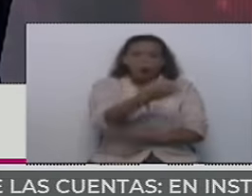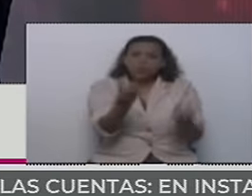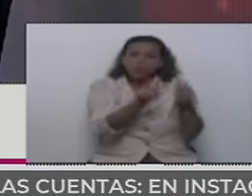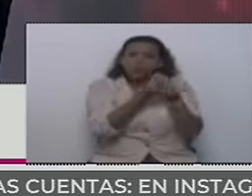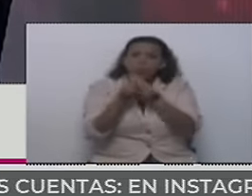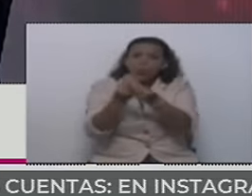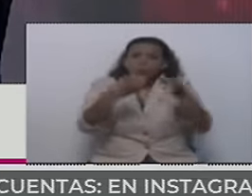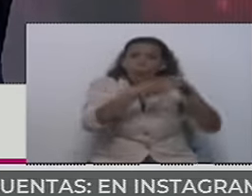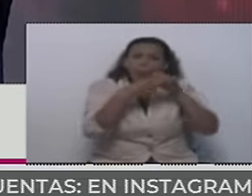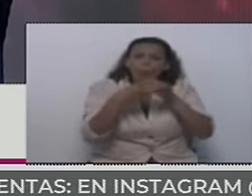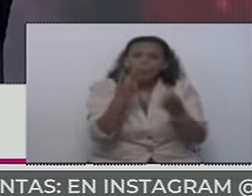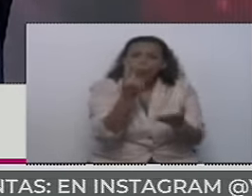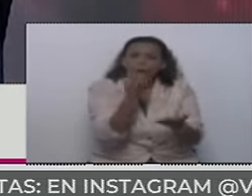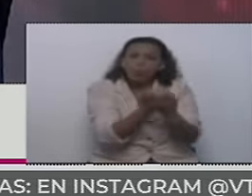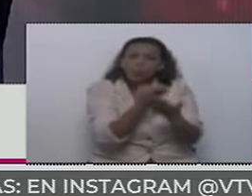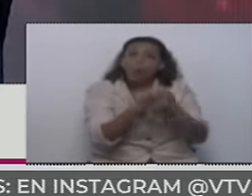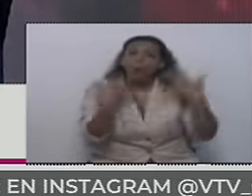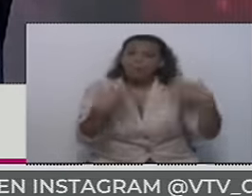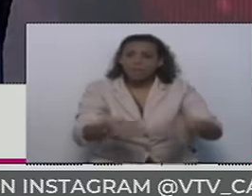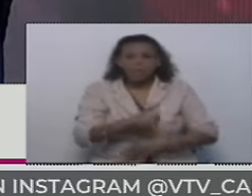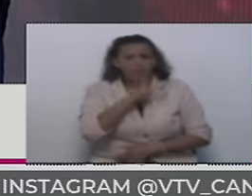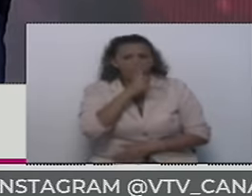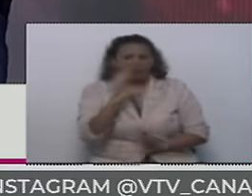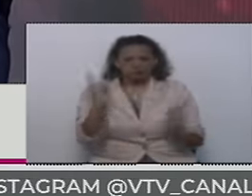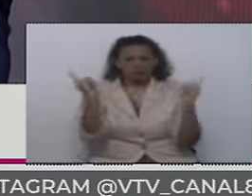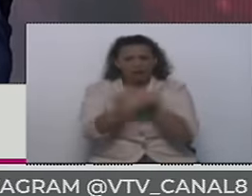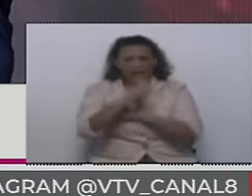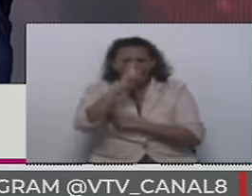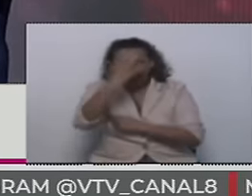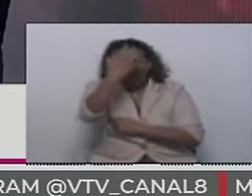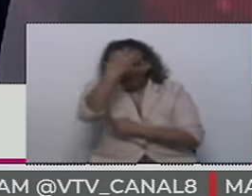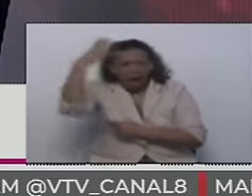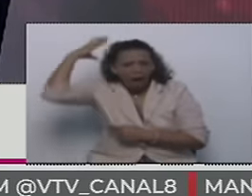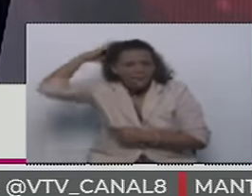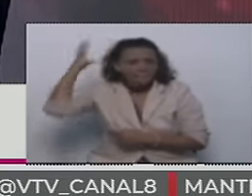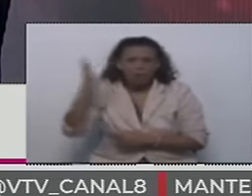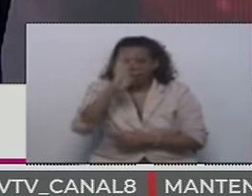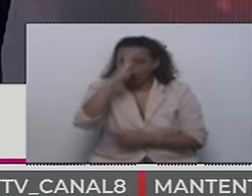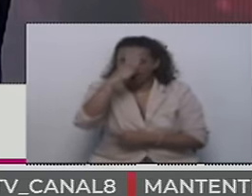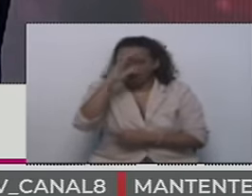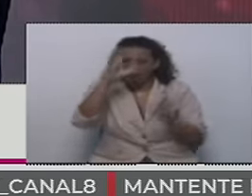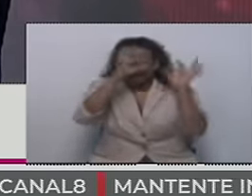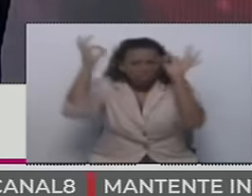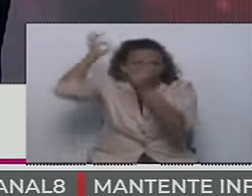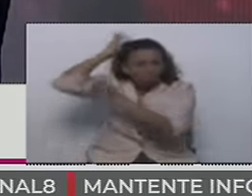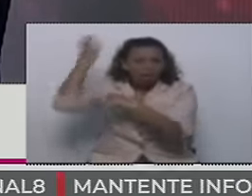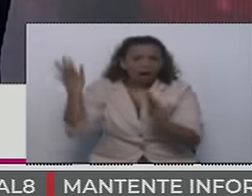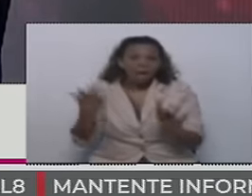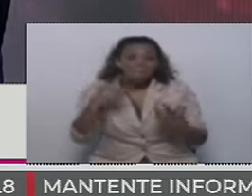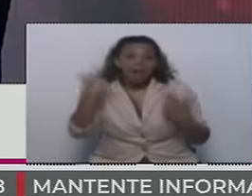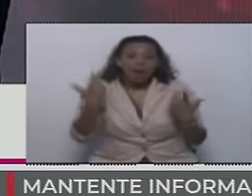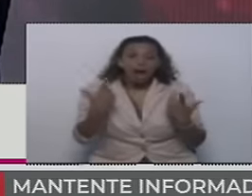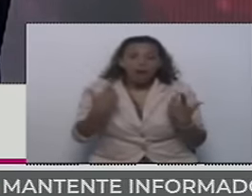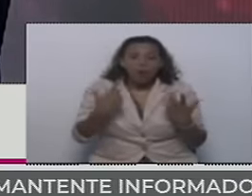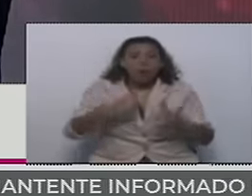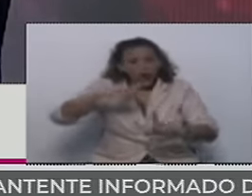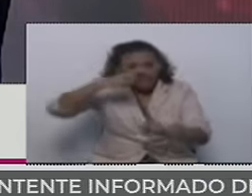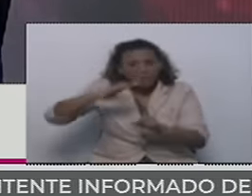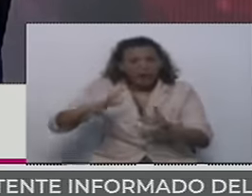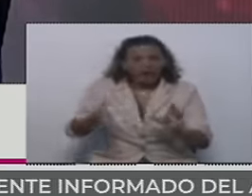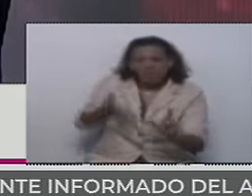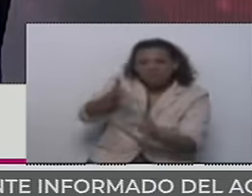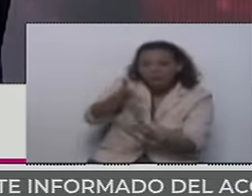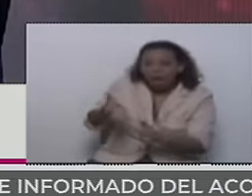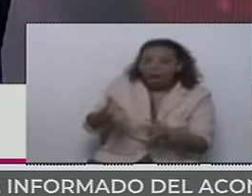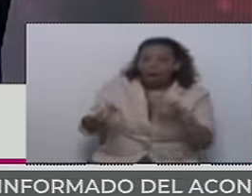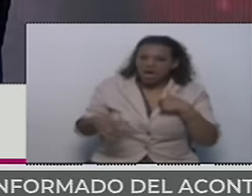los grupos económicos. Entonces quieren meterse con el ambiente positivo que hemos